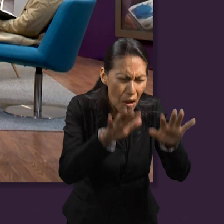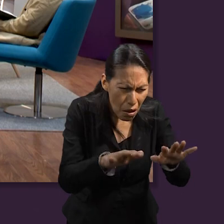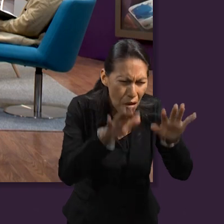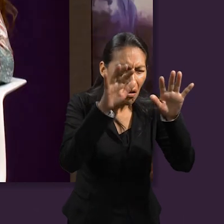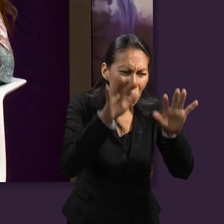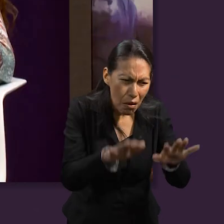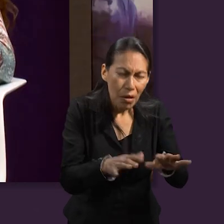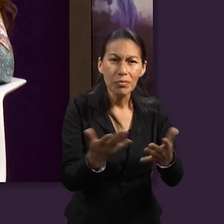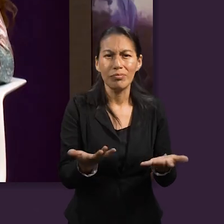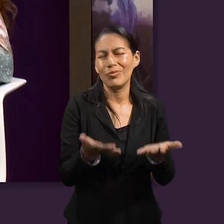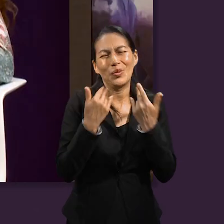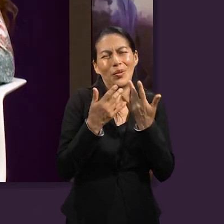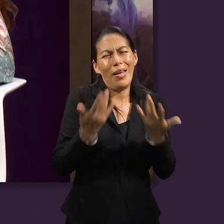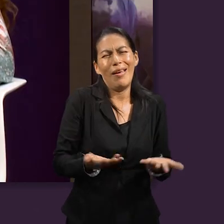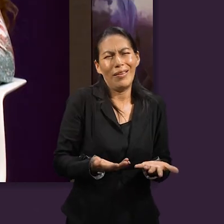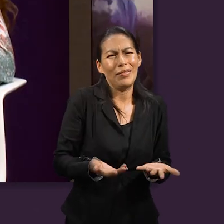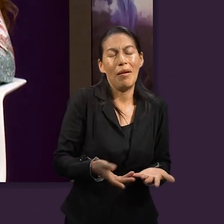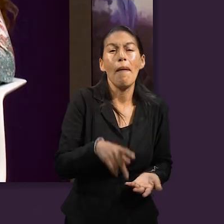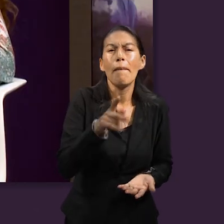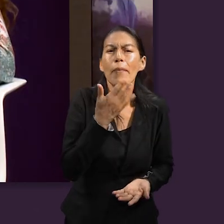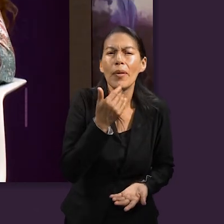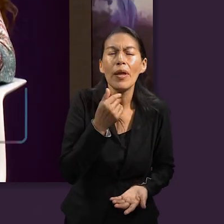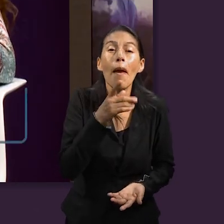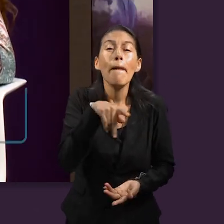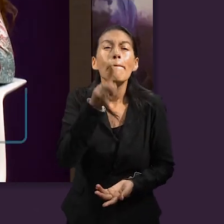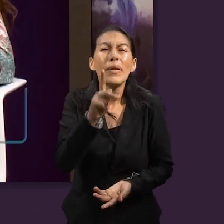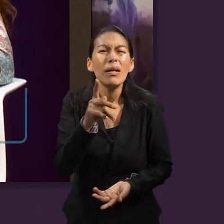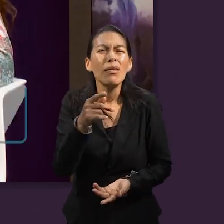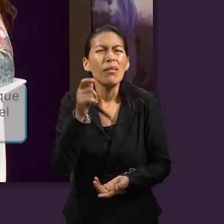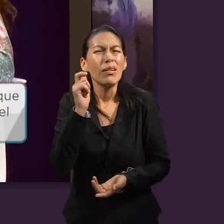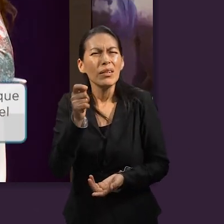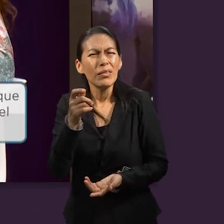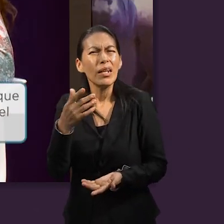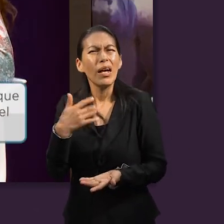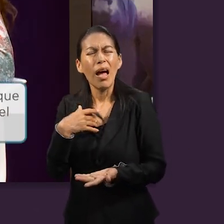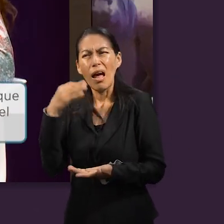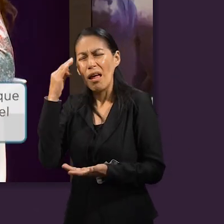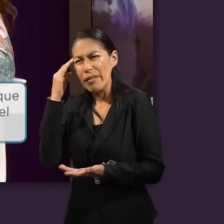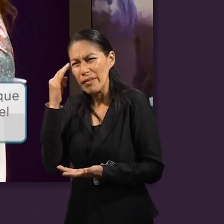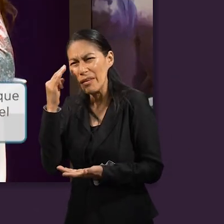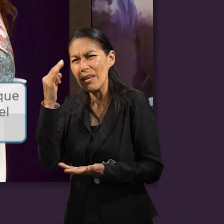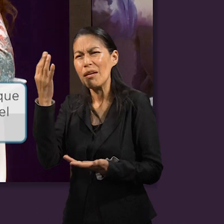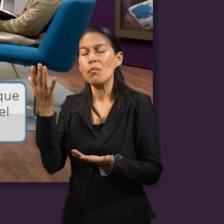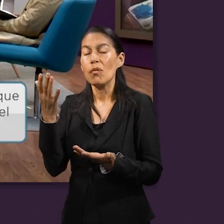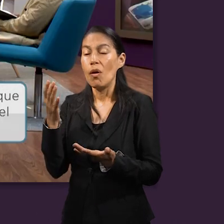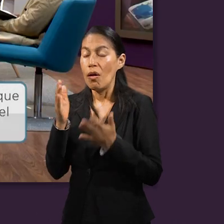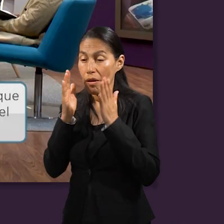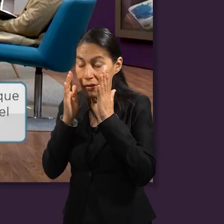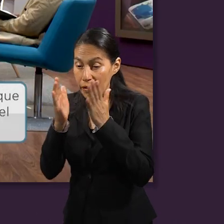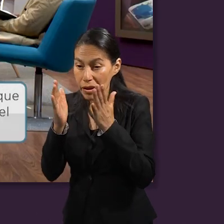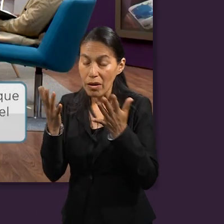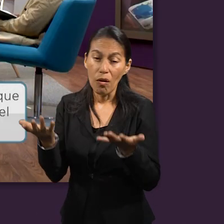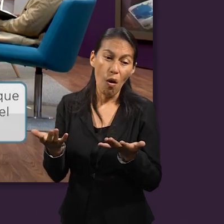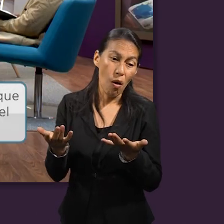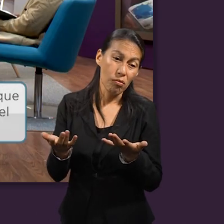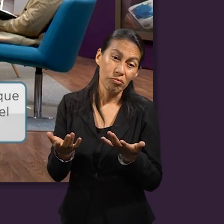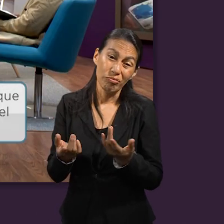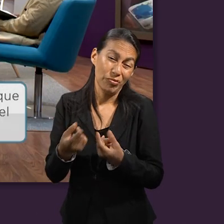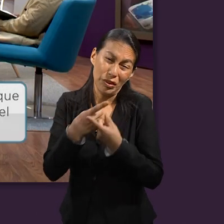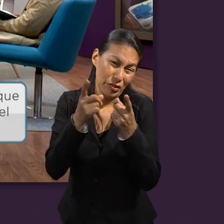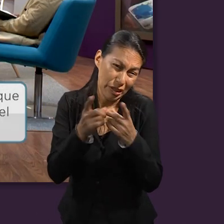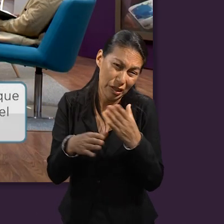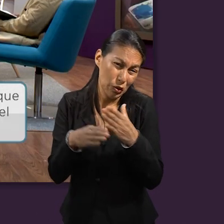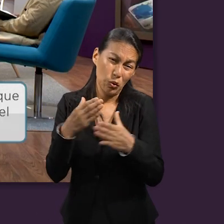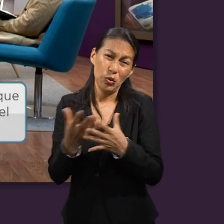físicos que están todas cosas así pero aquí le dedicamos realmente tiempo será que esas cosas también son ídolos para